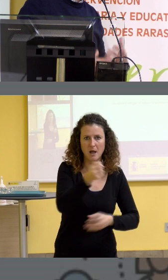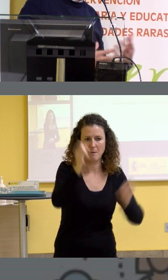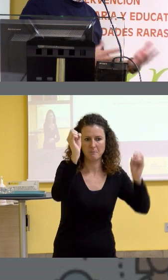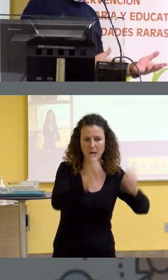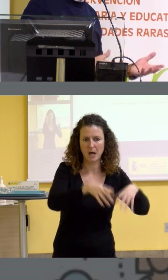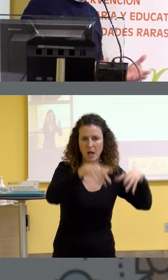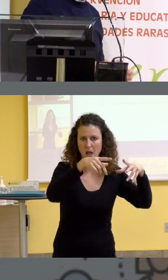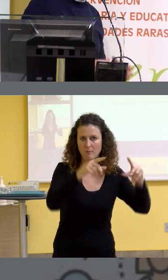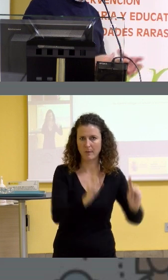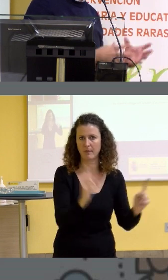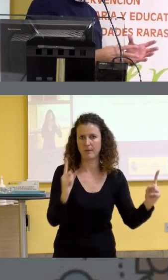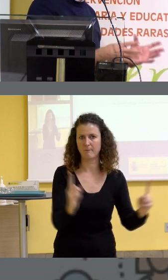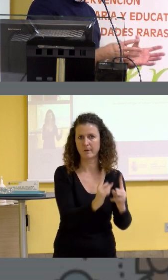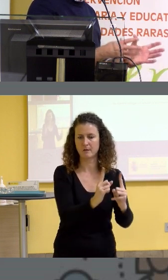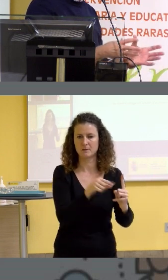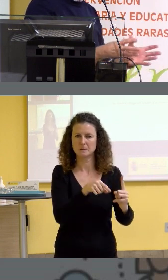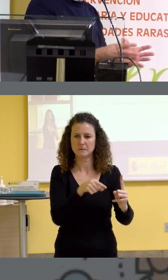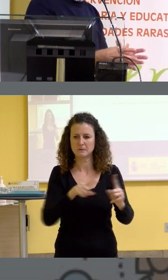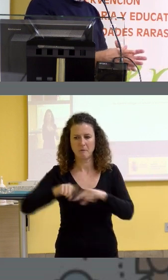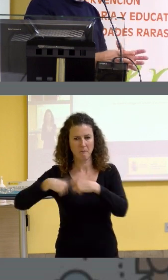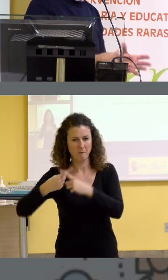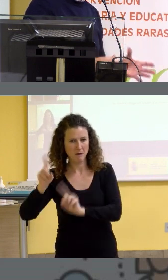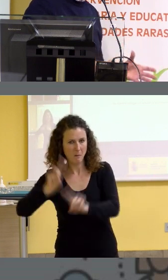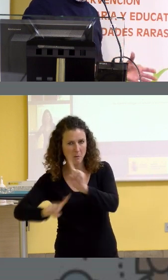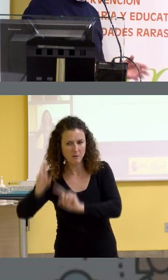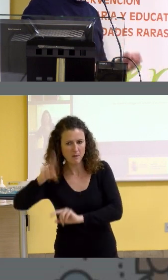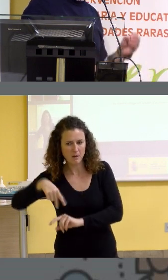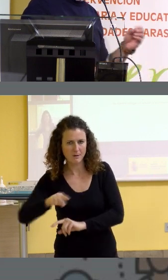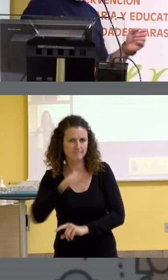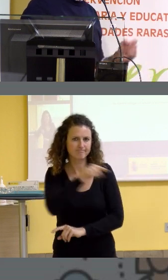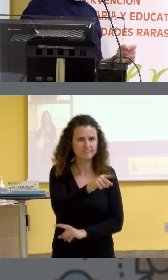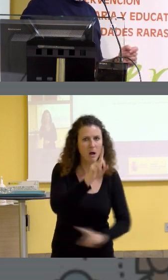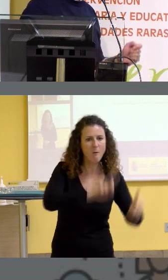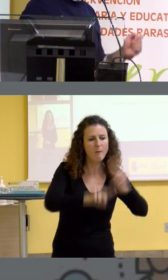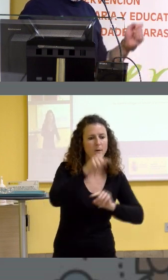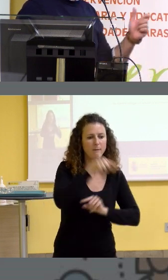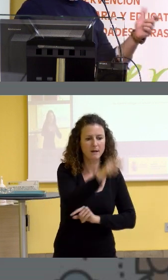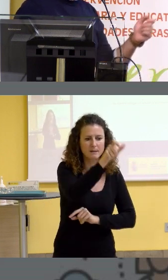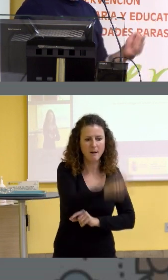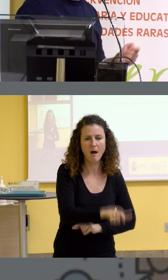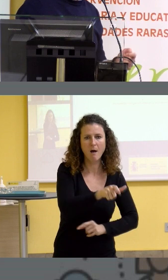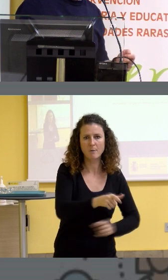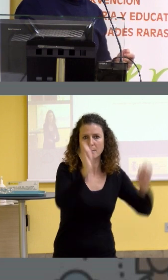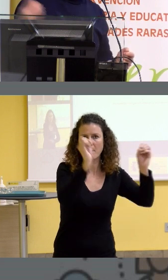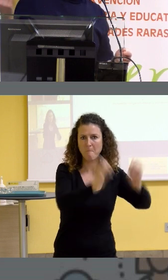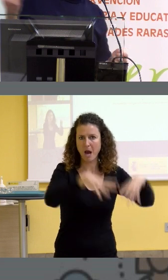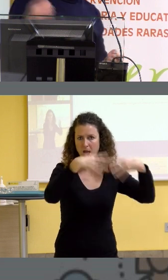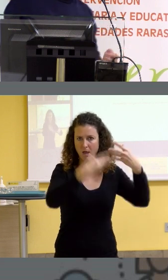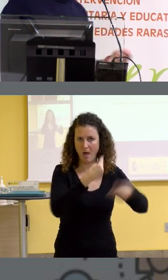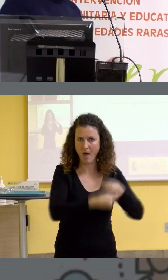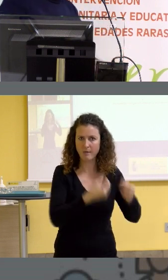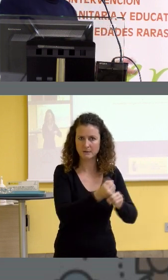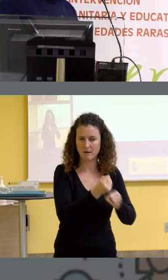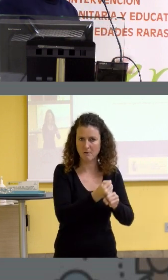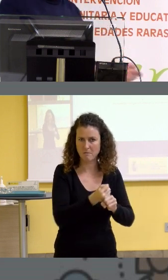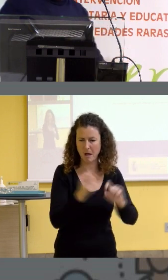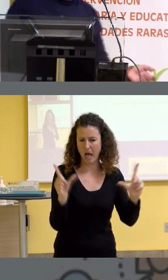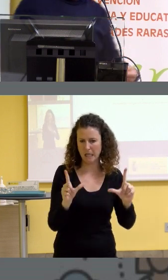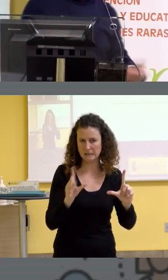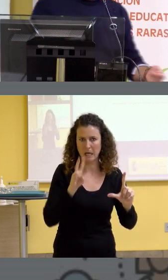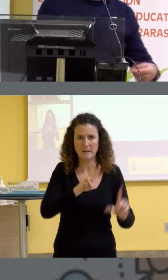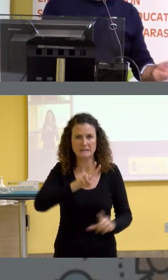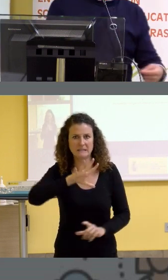llevado a su hija al curandero. El problema es que pueda estar el curandero trabajando. Vivimos un país que por la noche pones la tele y te salen 25.000 tíos tirando el